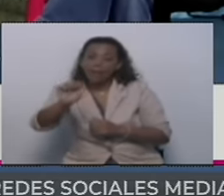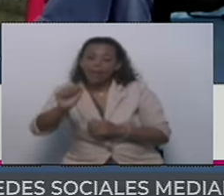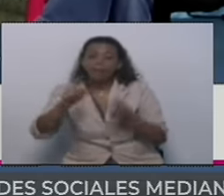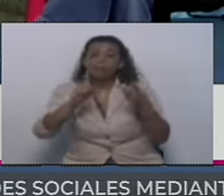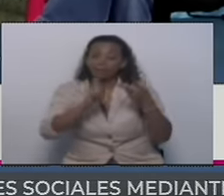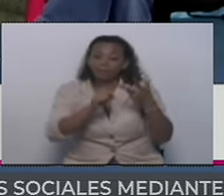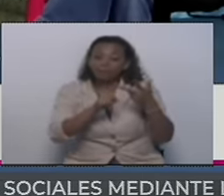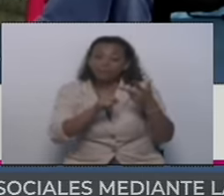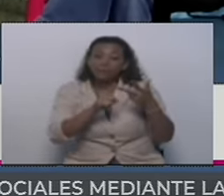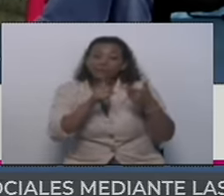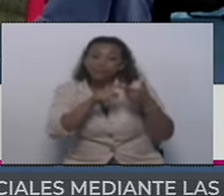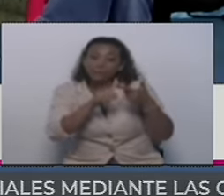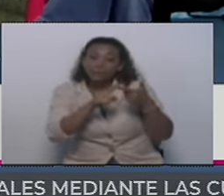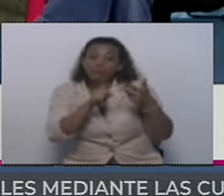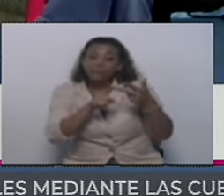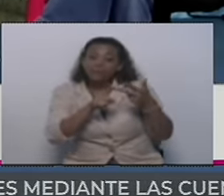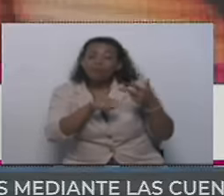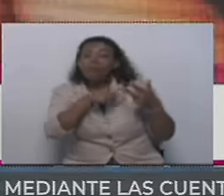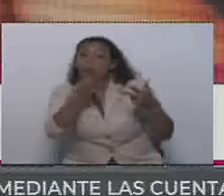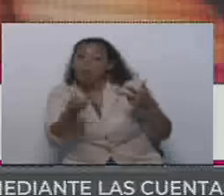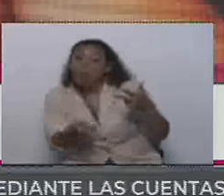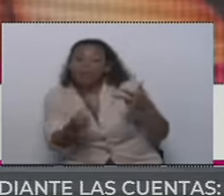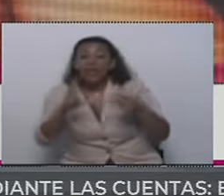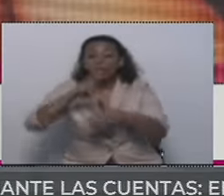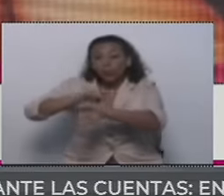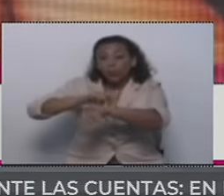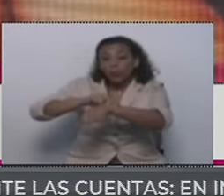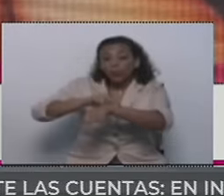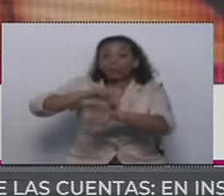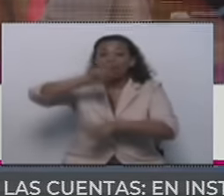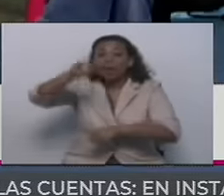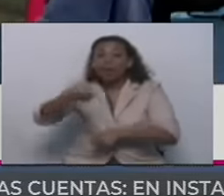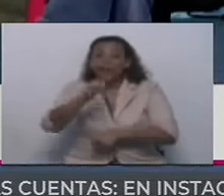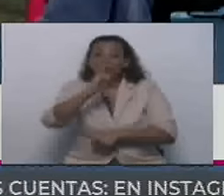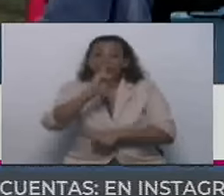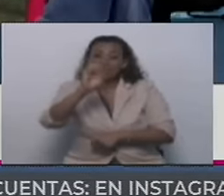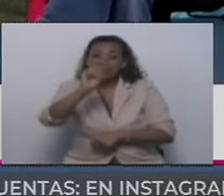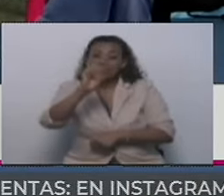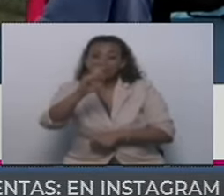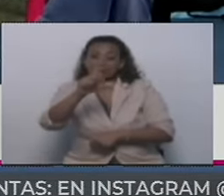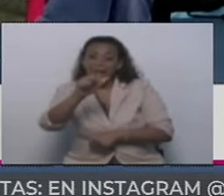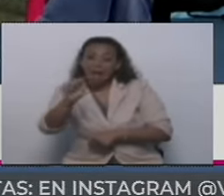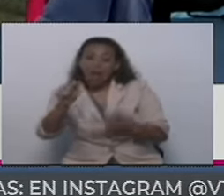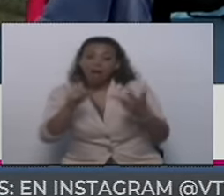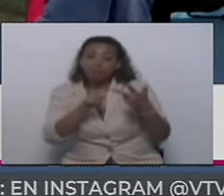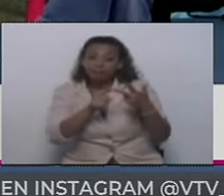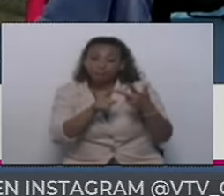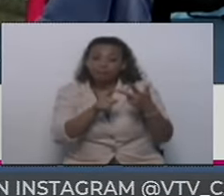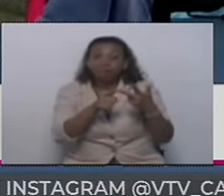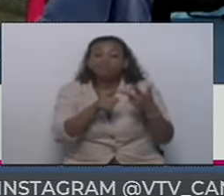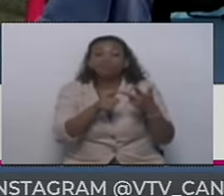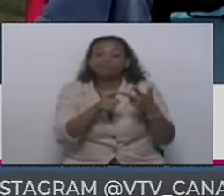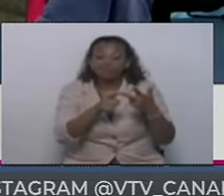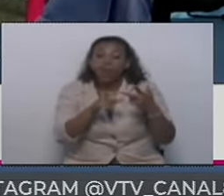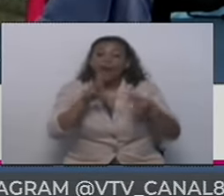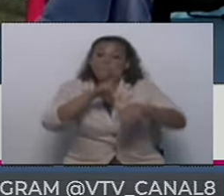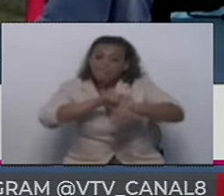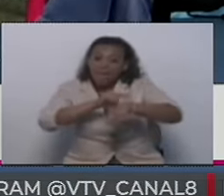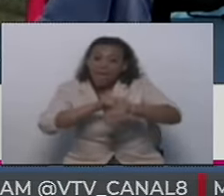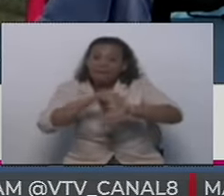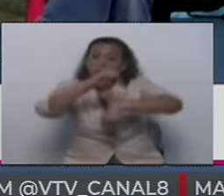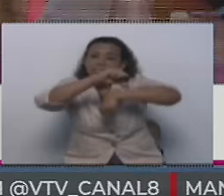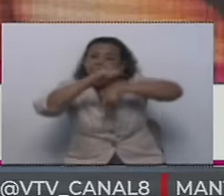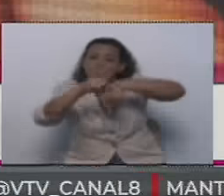También nos acompaña la doctora Gisela Vargas. Gisela, médica